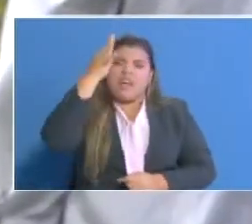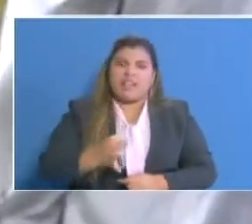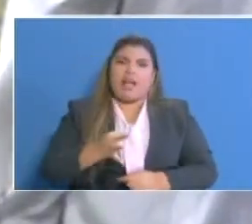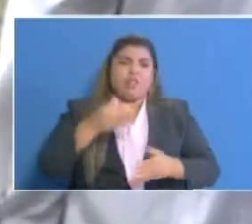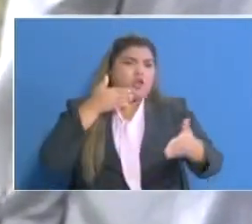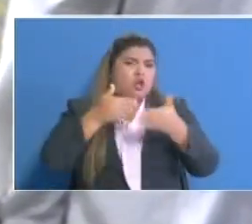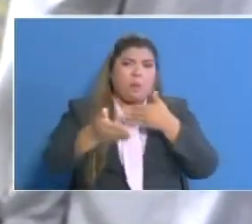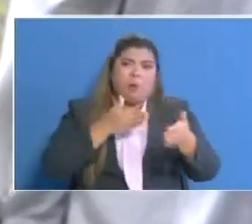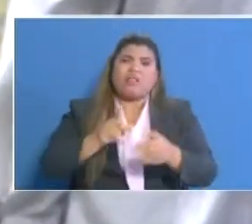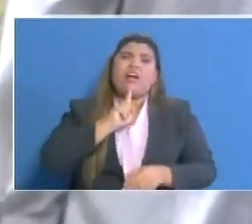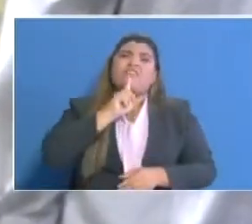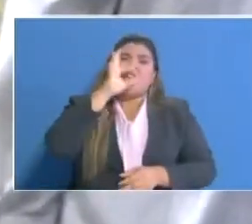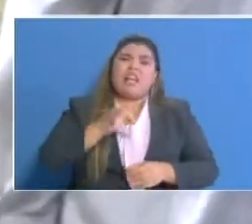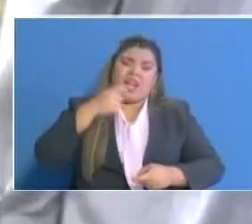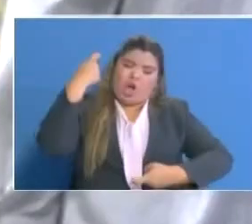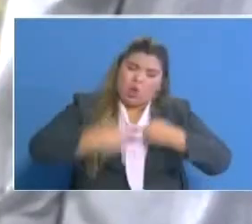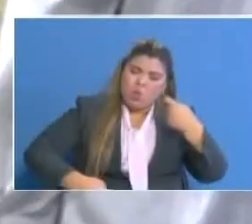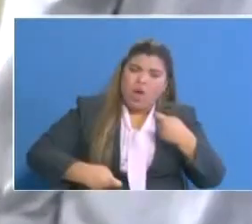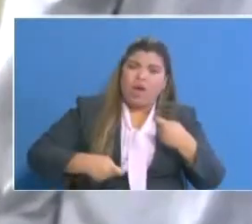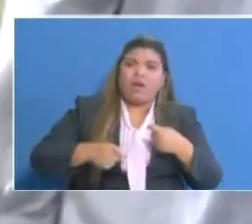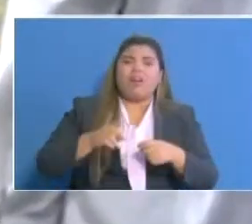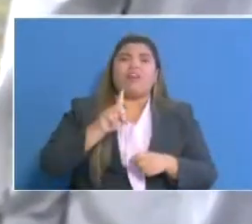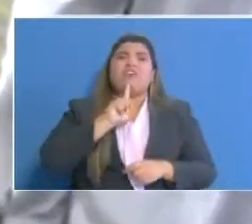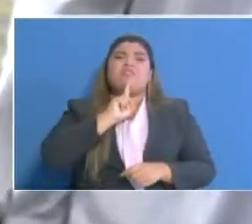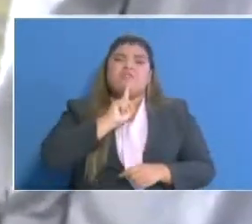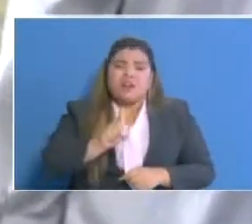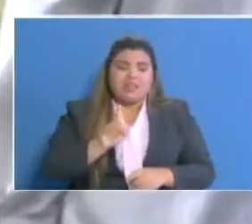que una mentira dulce.